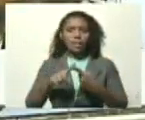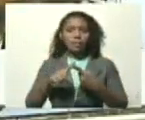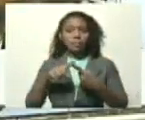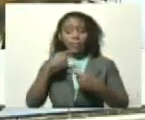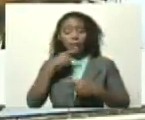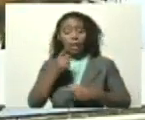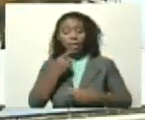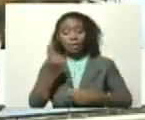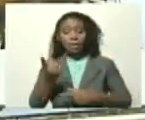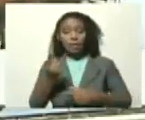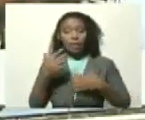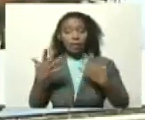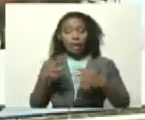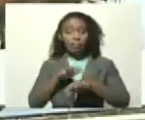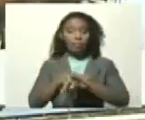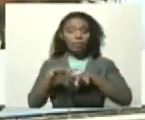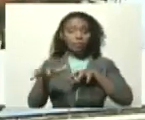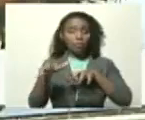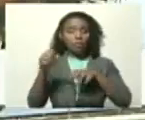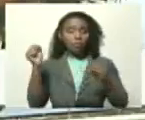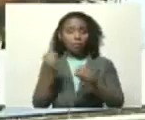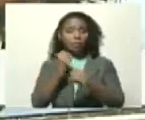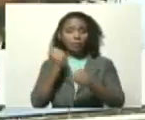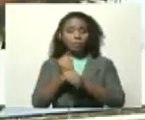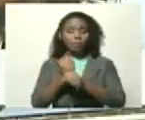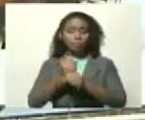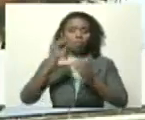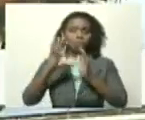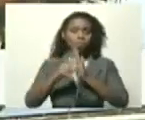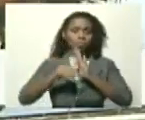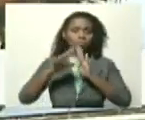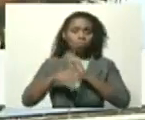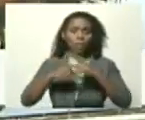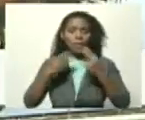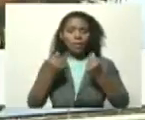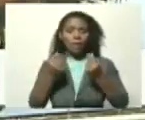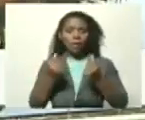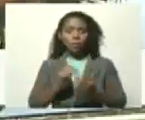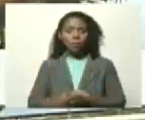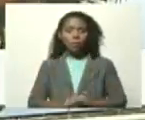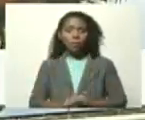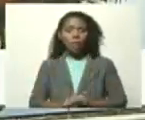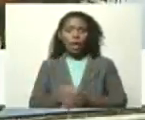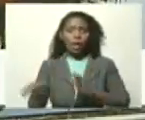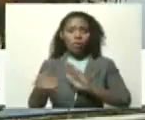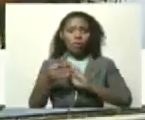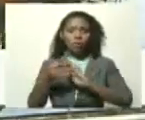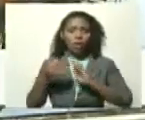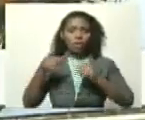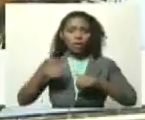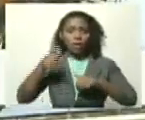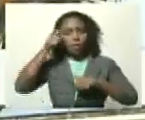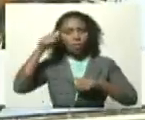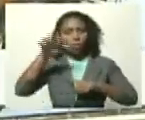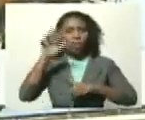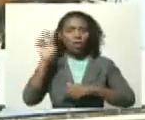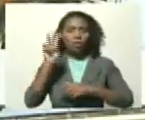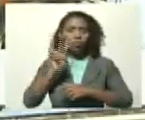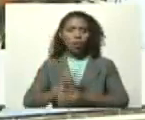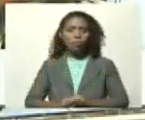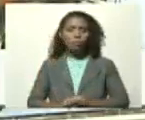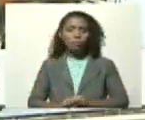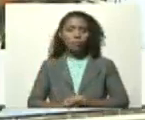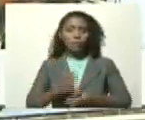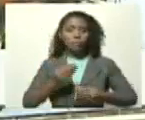a decir que la mayor operación de desfalco de dinero en contra del pueblo venezolano.